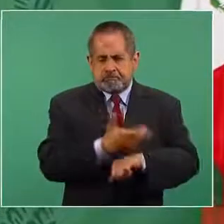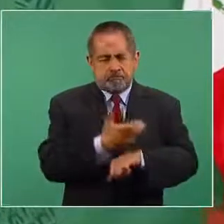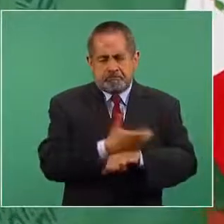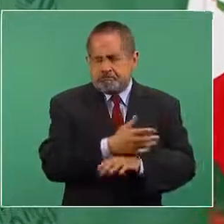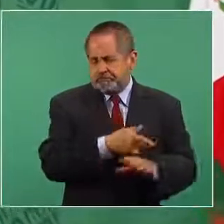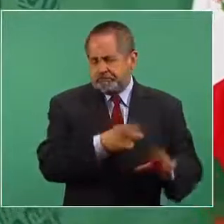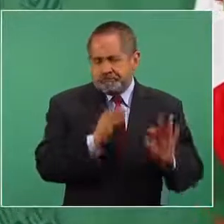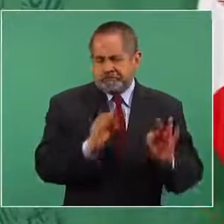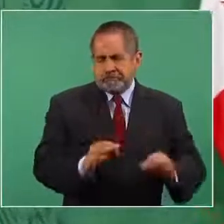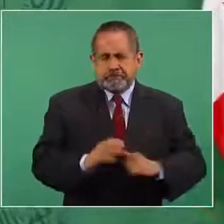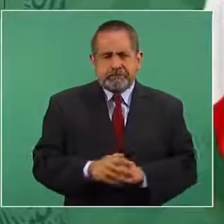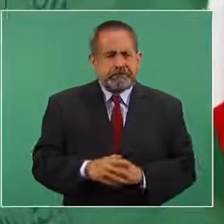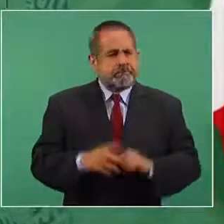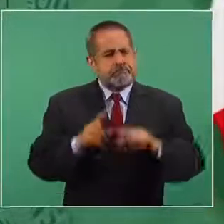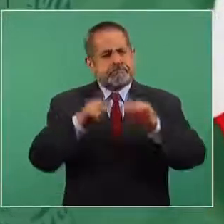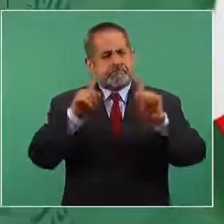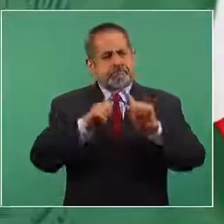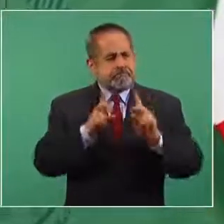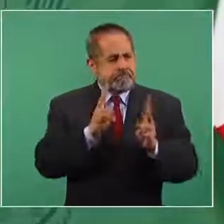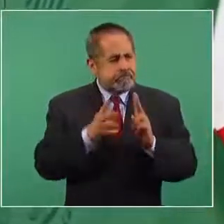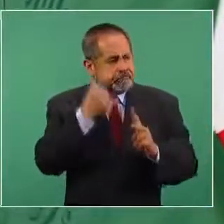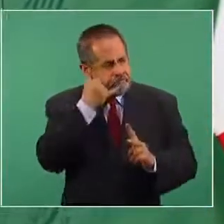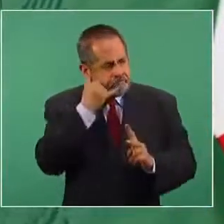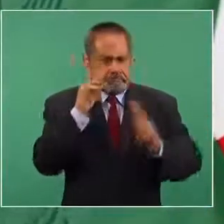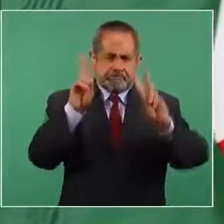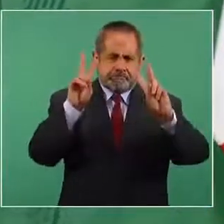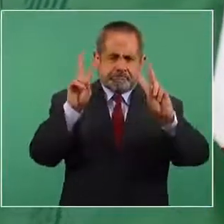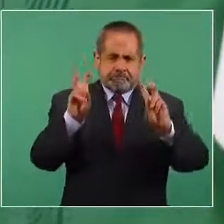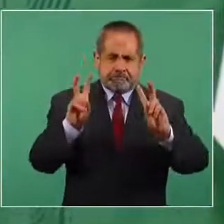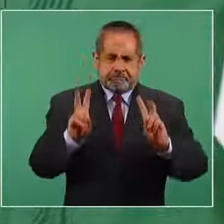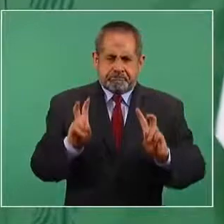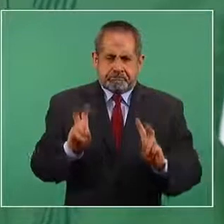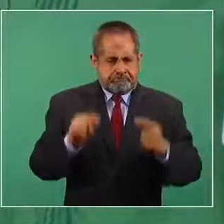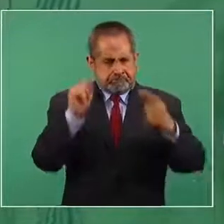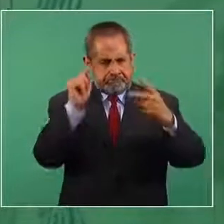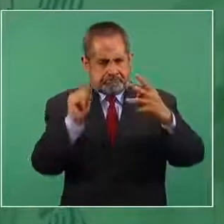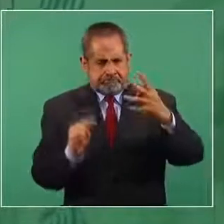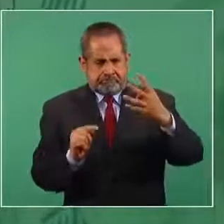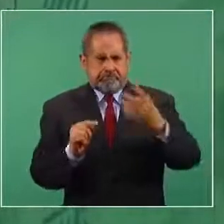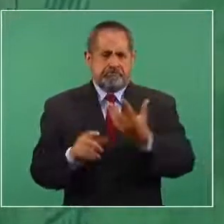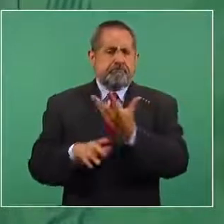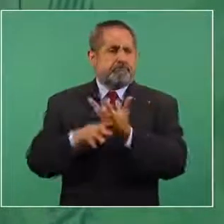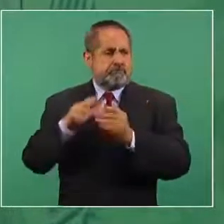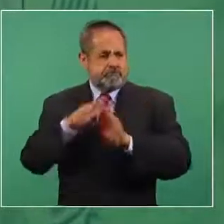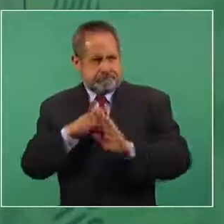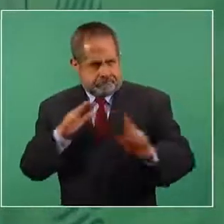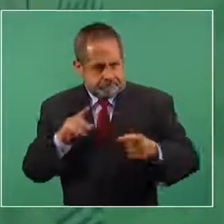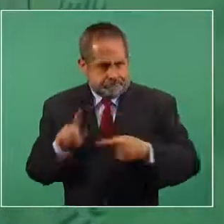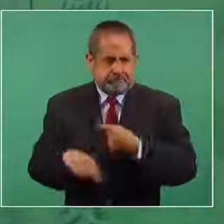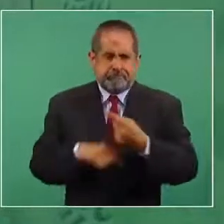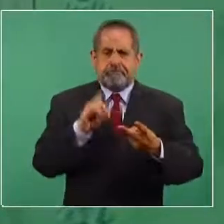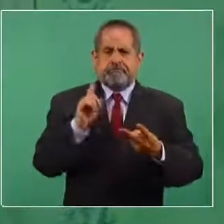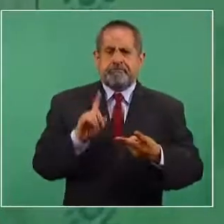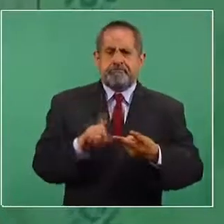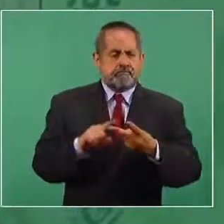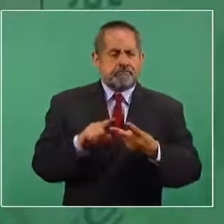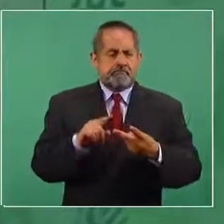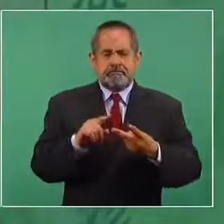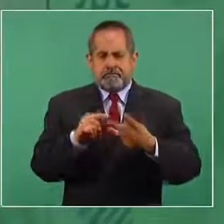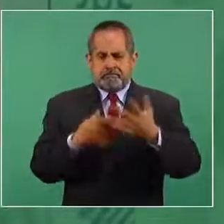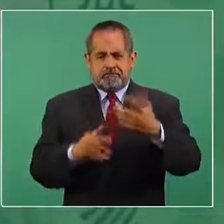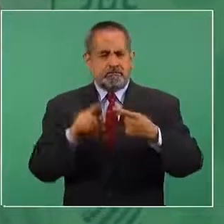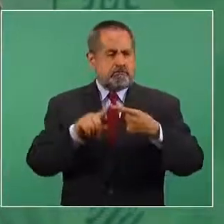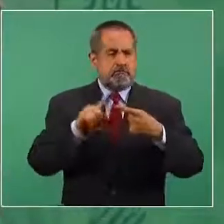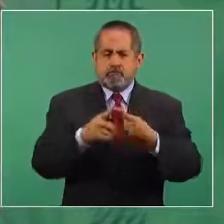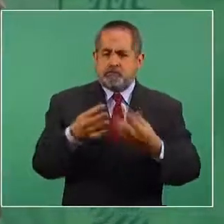trataron varios temas, el tema migratorio, y fue